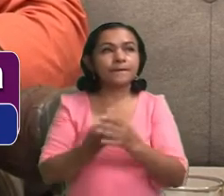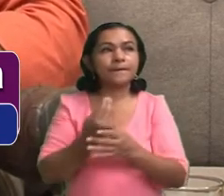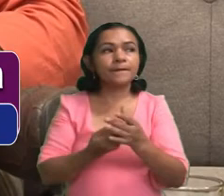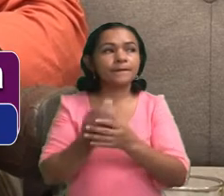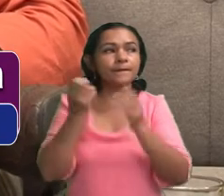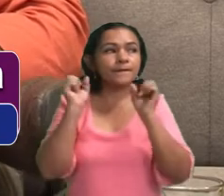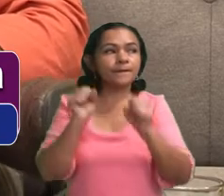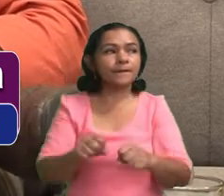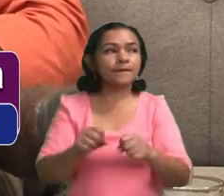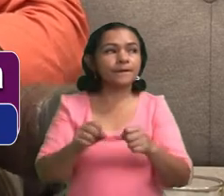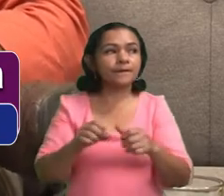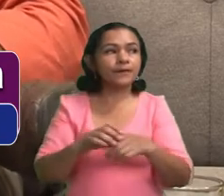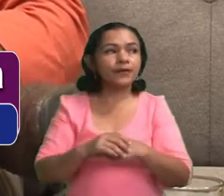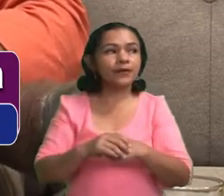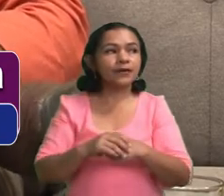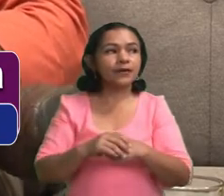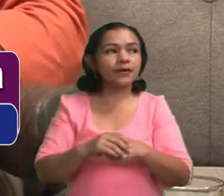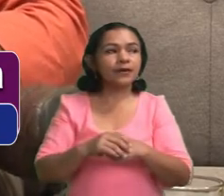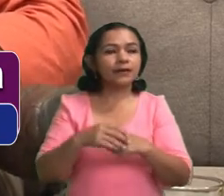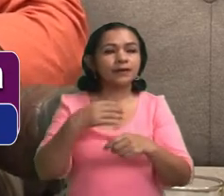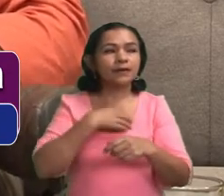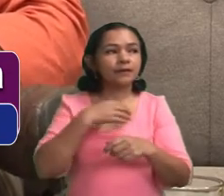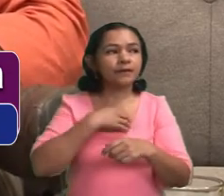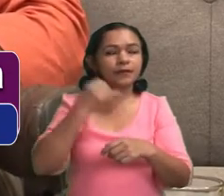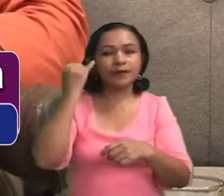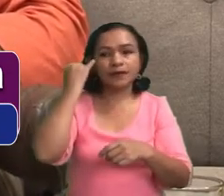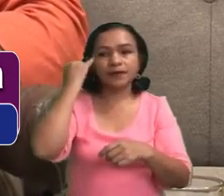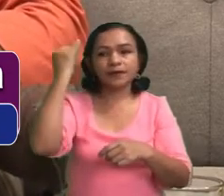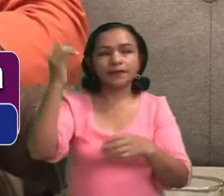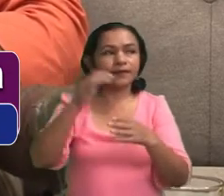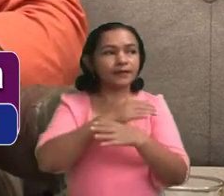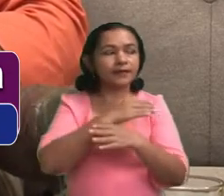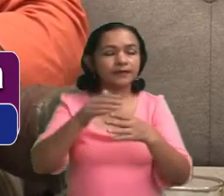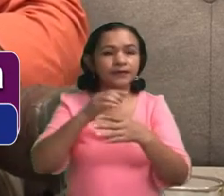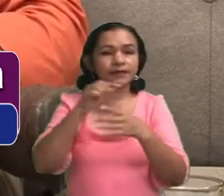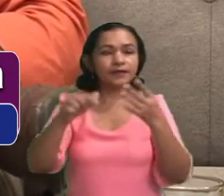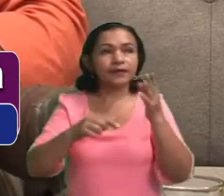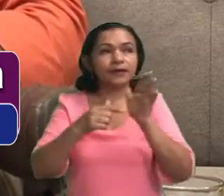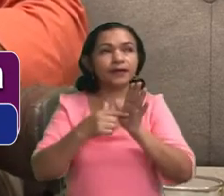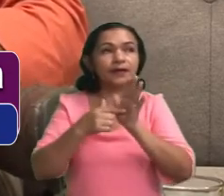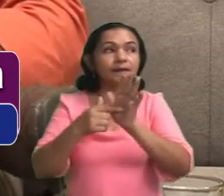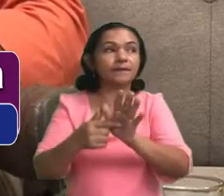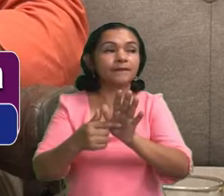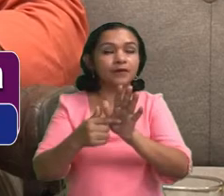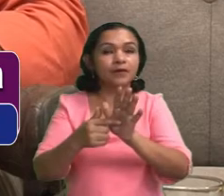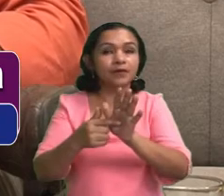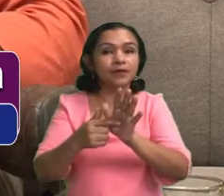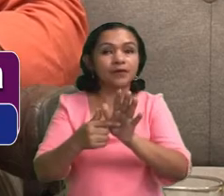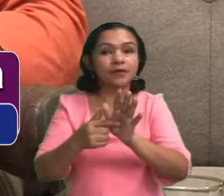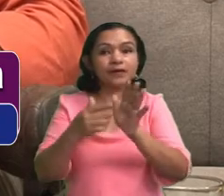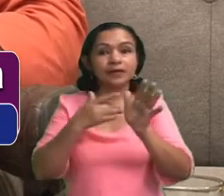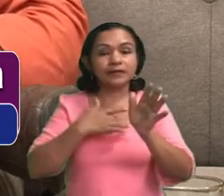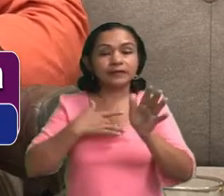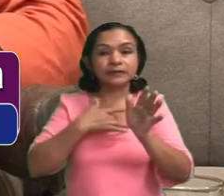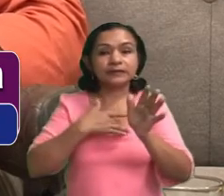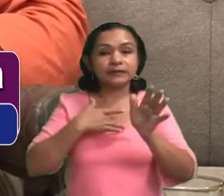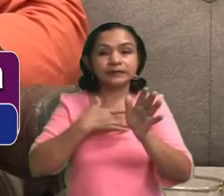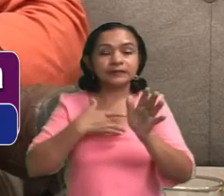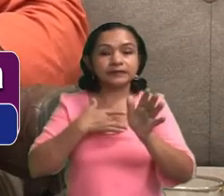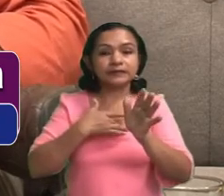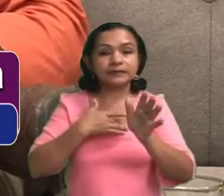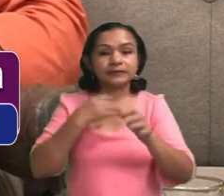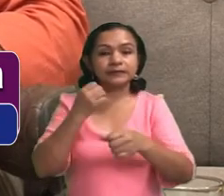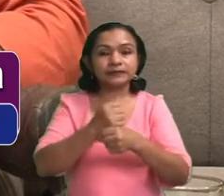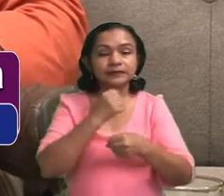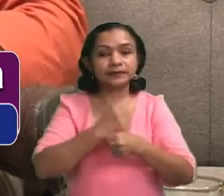poder formular incluso propuestas, iniciativas, etcétera. Te pongo un ejemplo. Okay. Es necesario que los gremios de